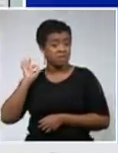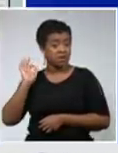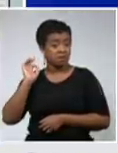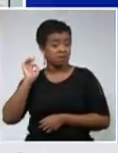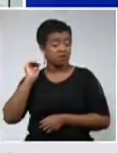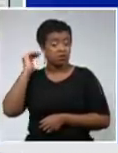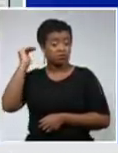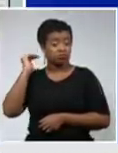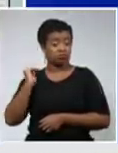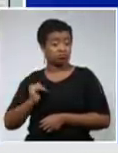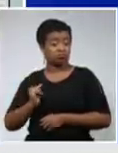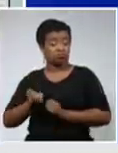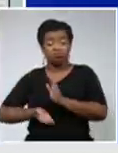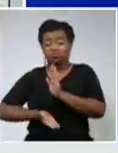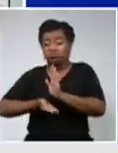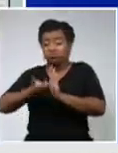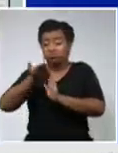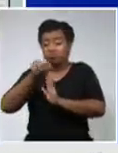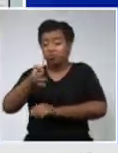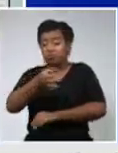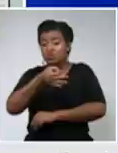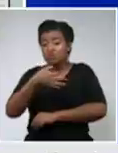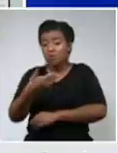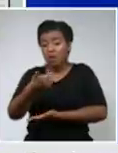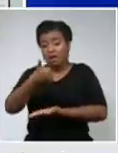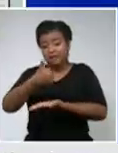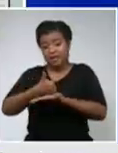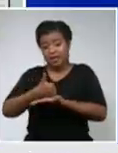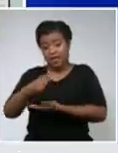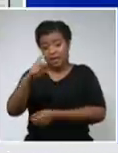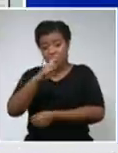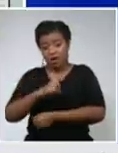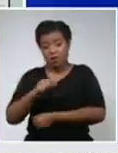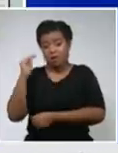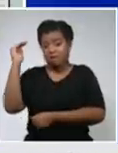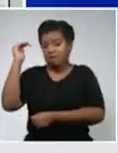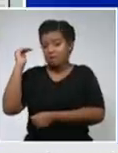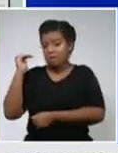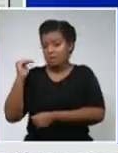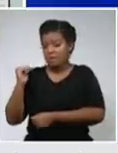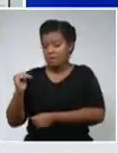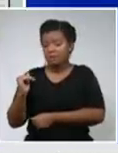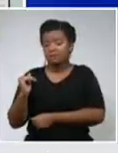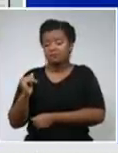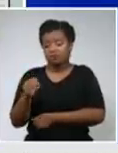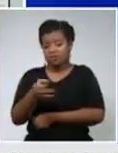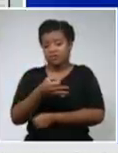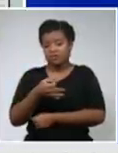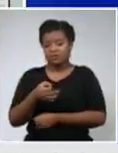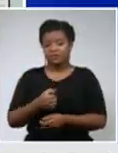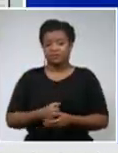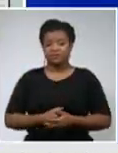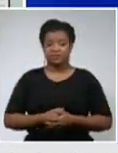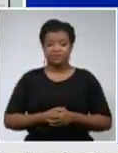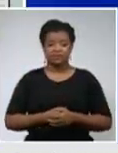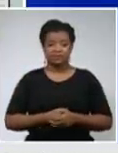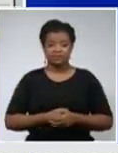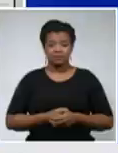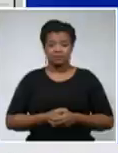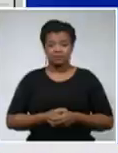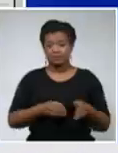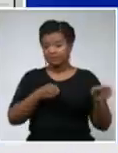elevada del municipio Camagüey le sigue Vertiente, Florida y Carlos Manuel de Céspedes.